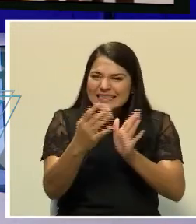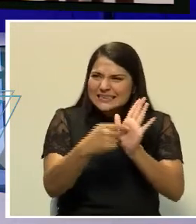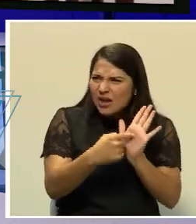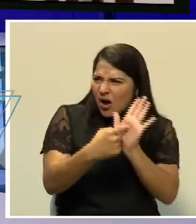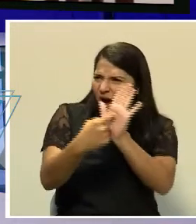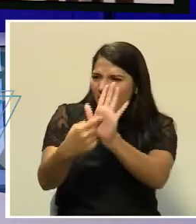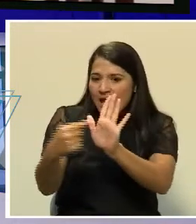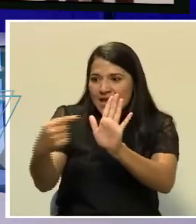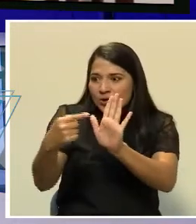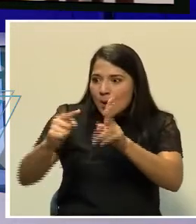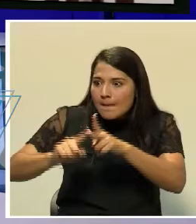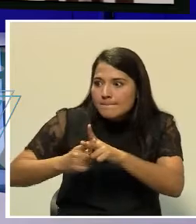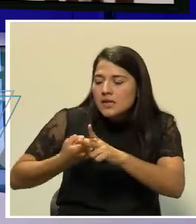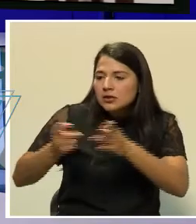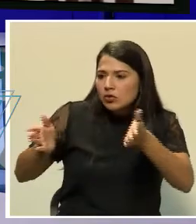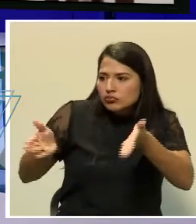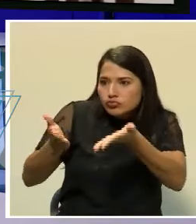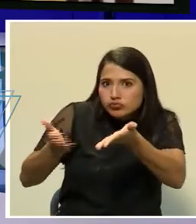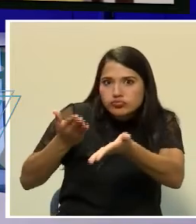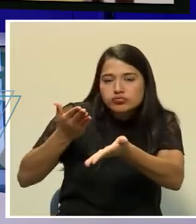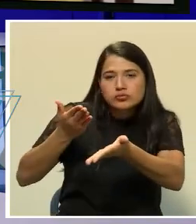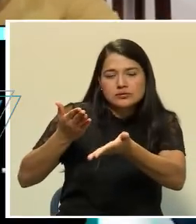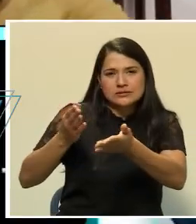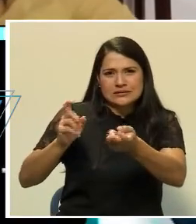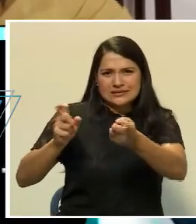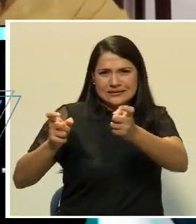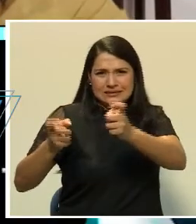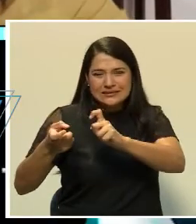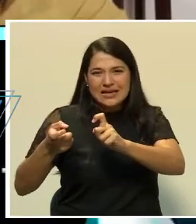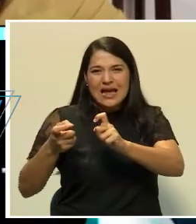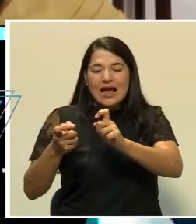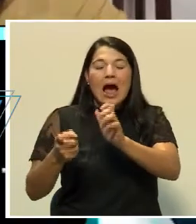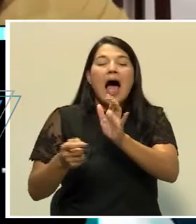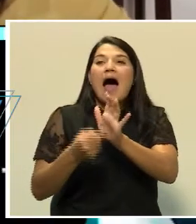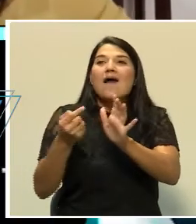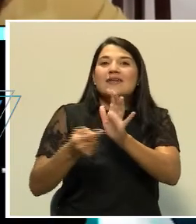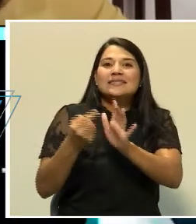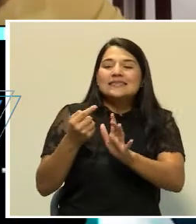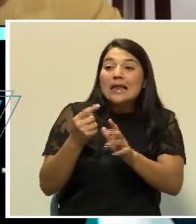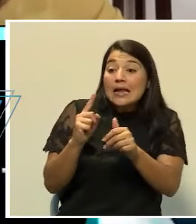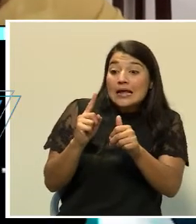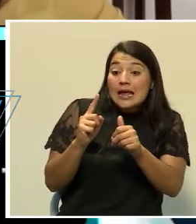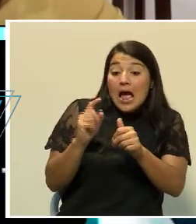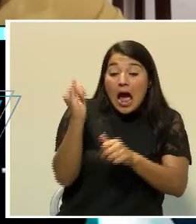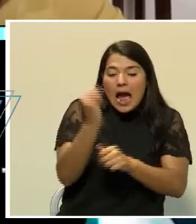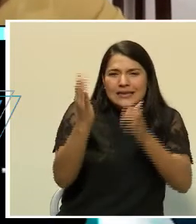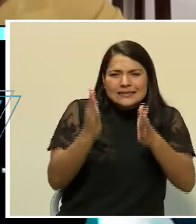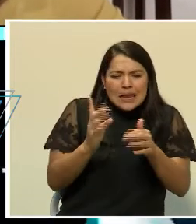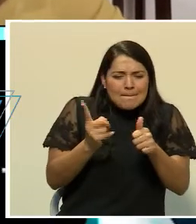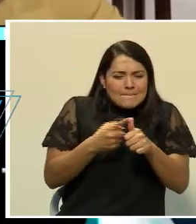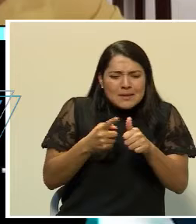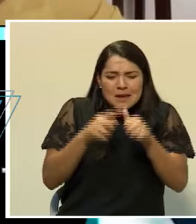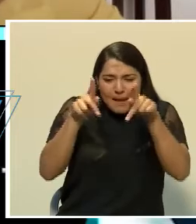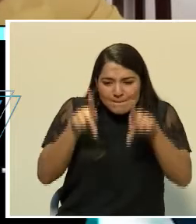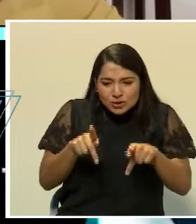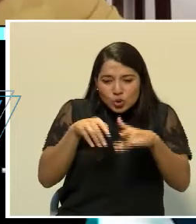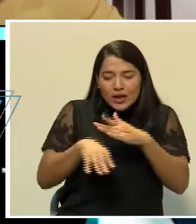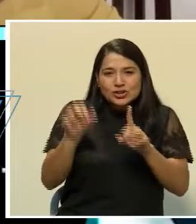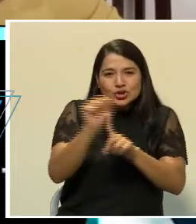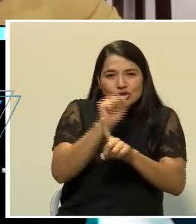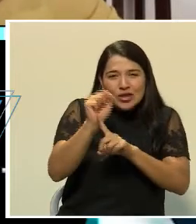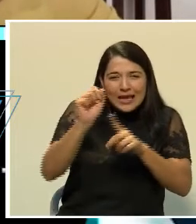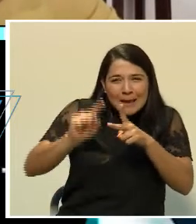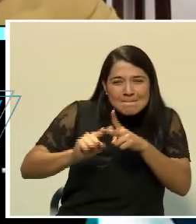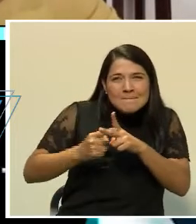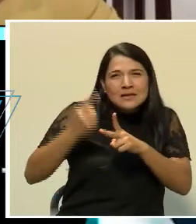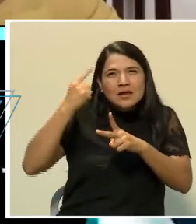incluso las primeras personas de la sociedad que empiezan a tener sensibilidad hacia un tema. Y no es la primera vez con el